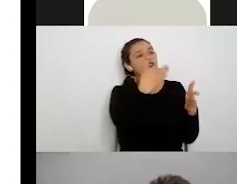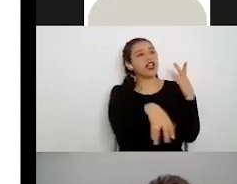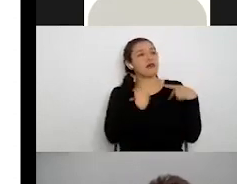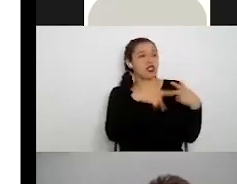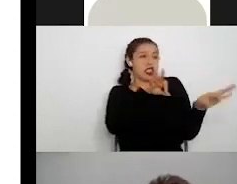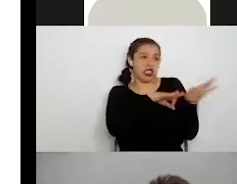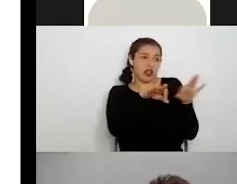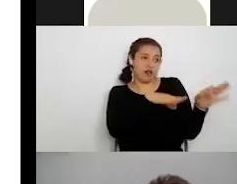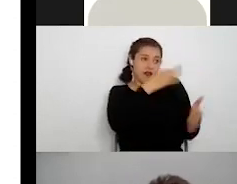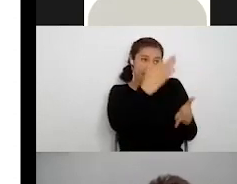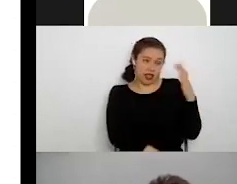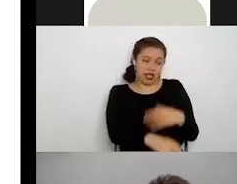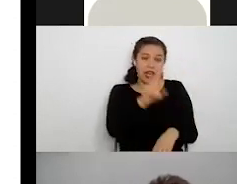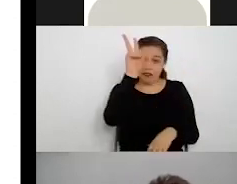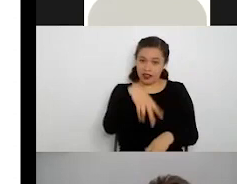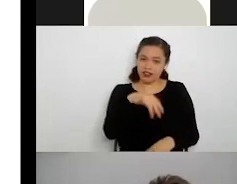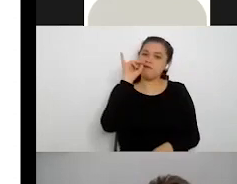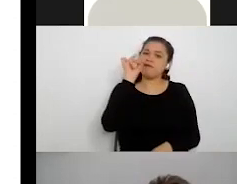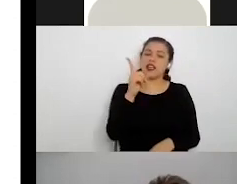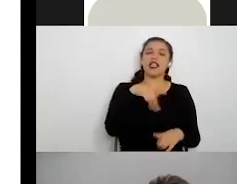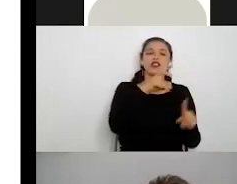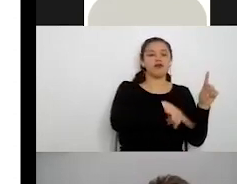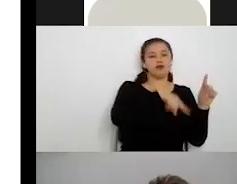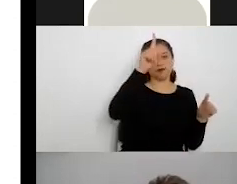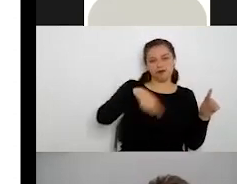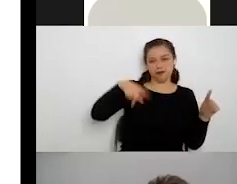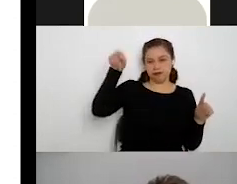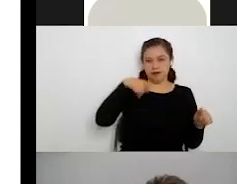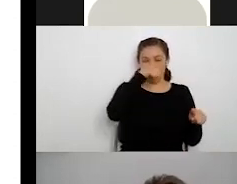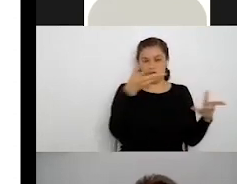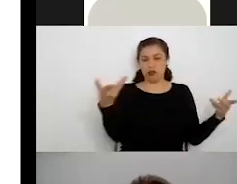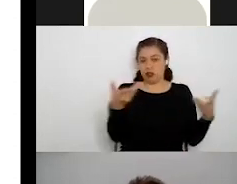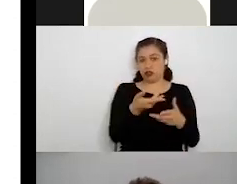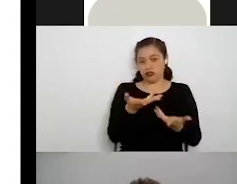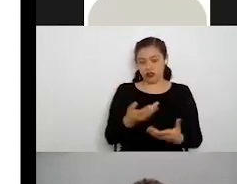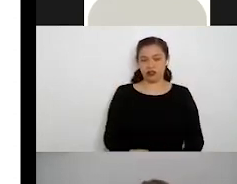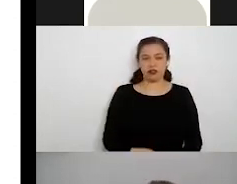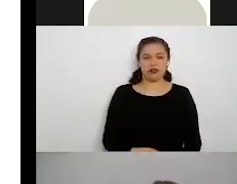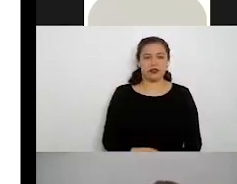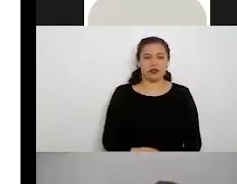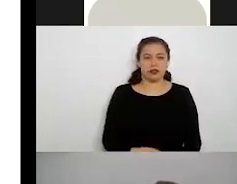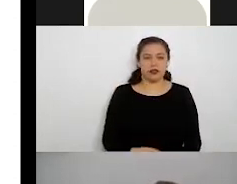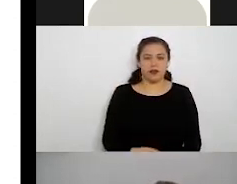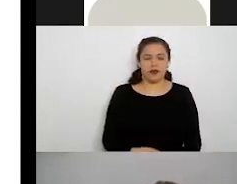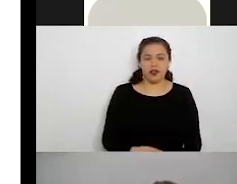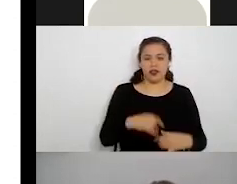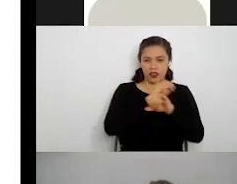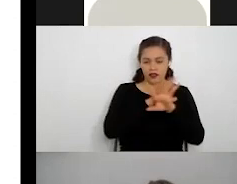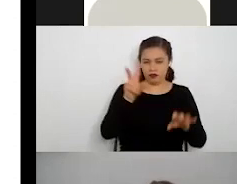es cierto. Estas son las estadísticas producidas por ellos, ¿no? Este dato es muy interesante.